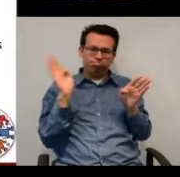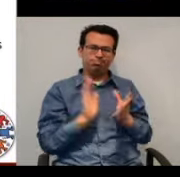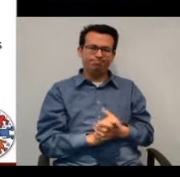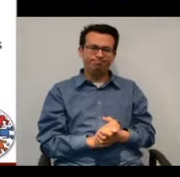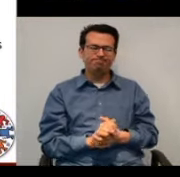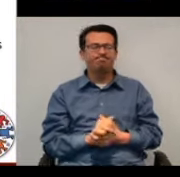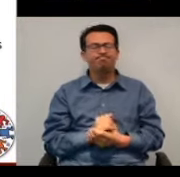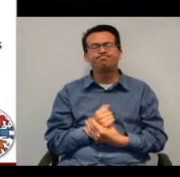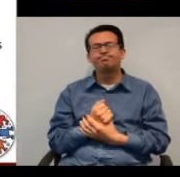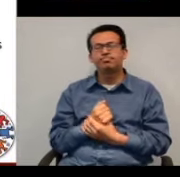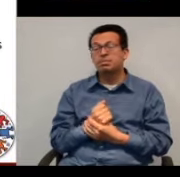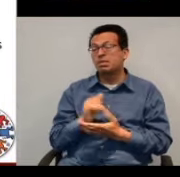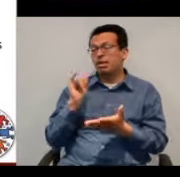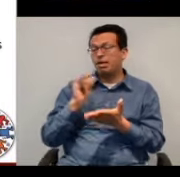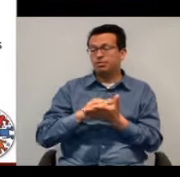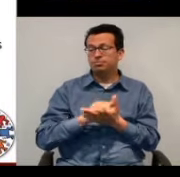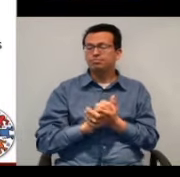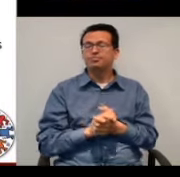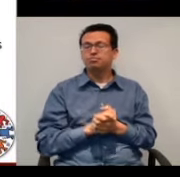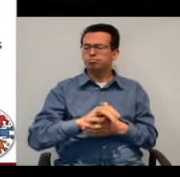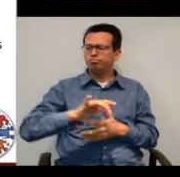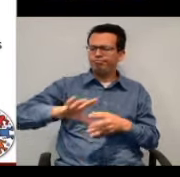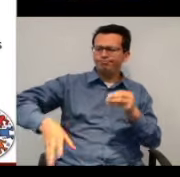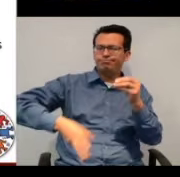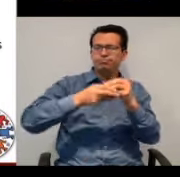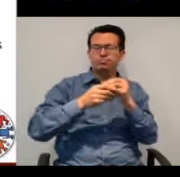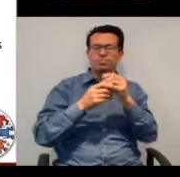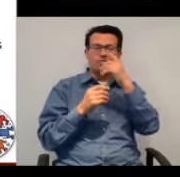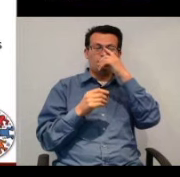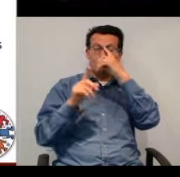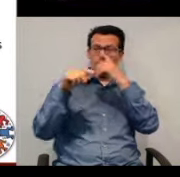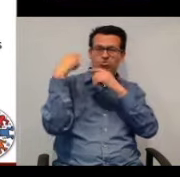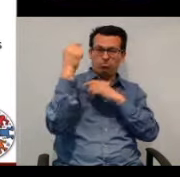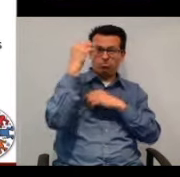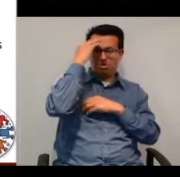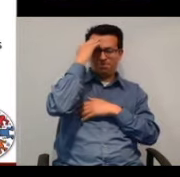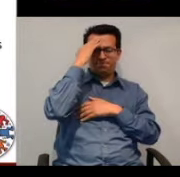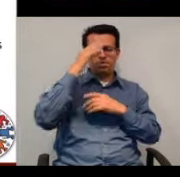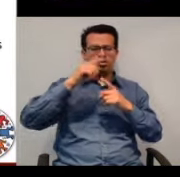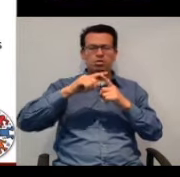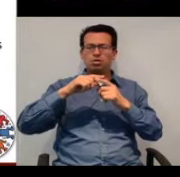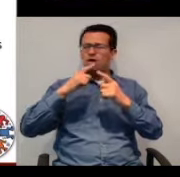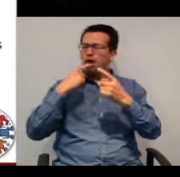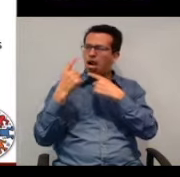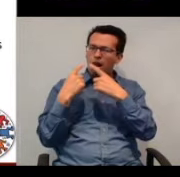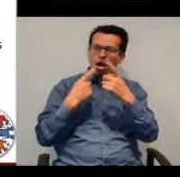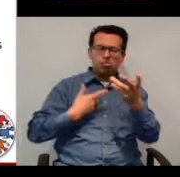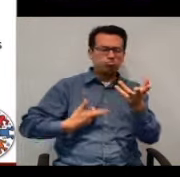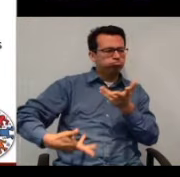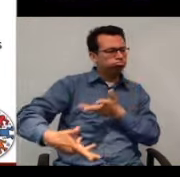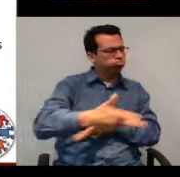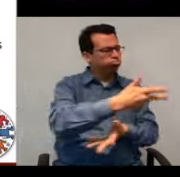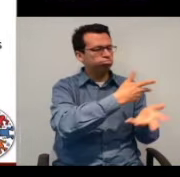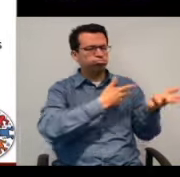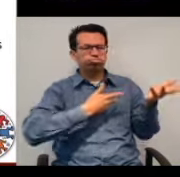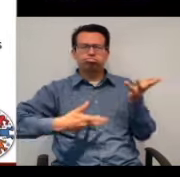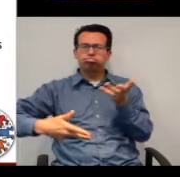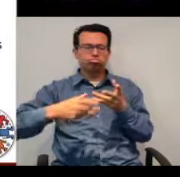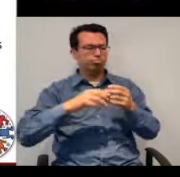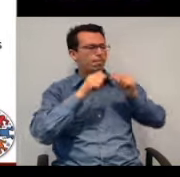tiempo, son espacios que definitivamente propician la socialización y la divulgación en diferentes escenarios.